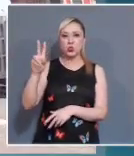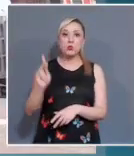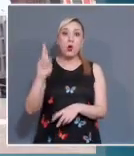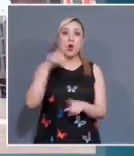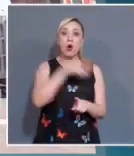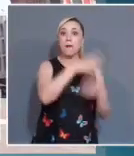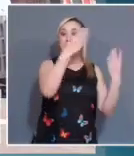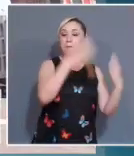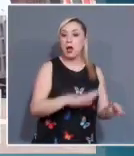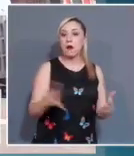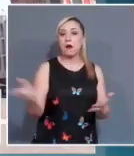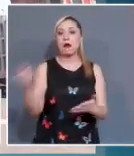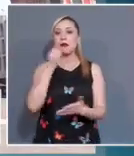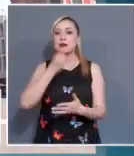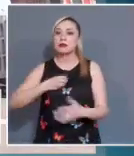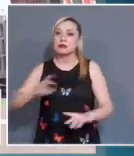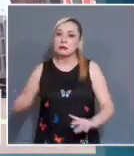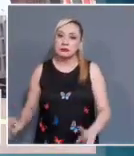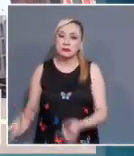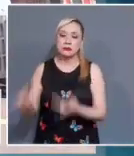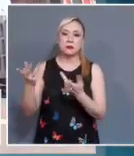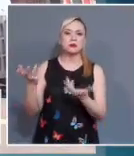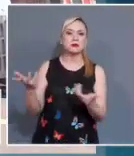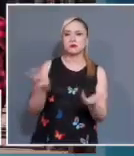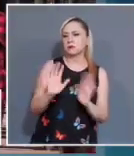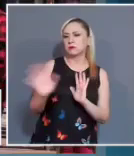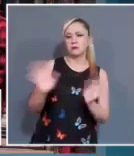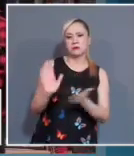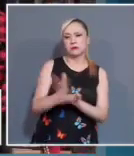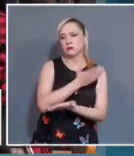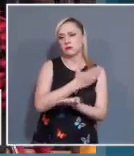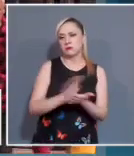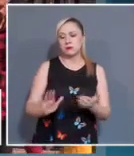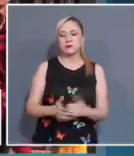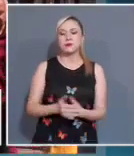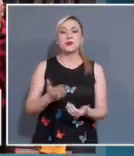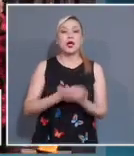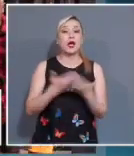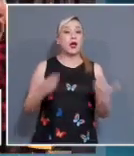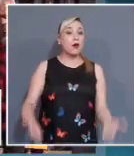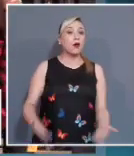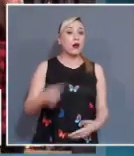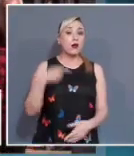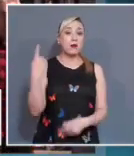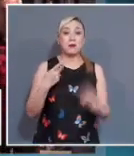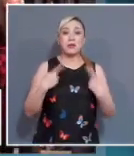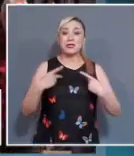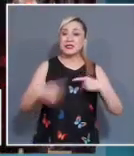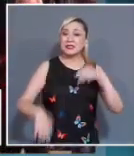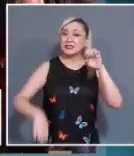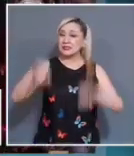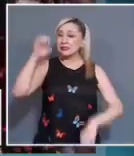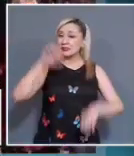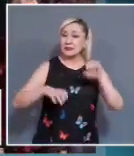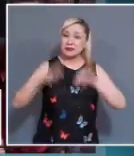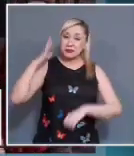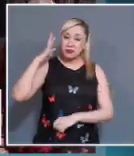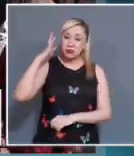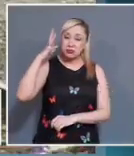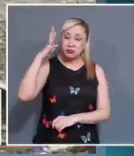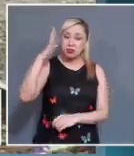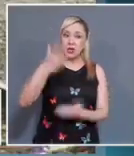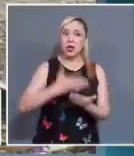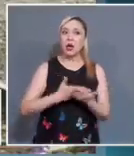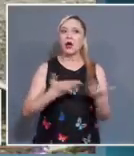Según un estudio del Banco Mundial, en México, frente al rápido envejecimiento de la población, la tasa de reemplazo laboral se va